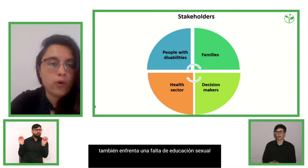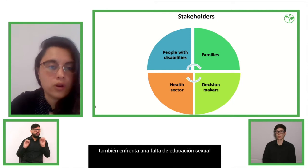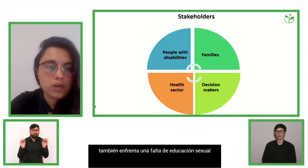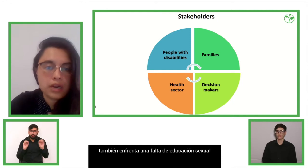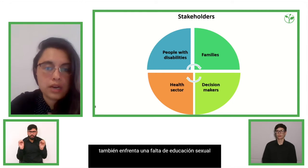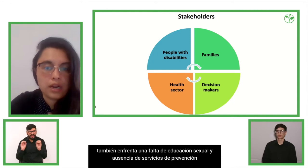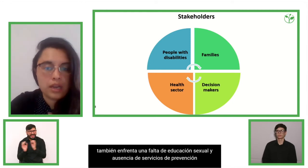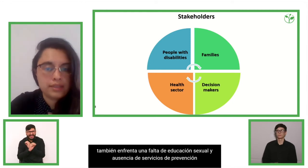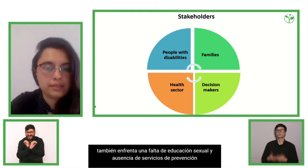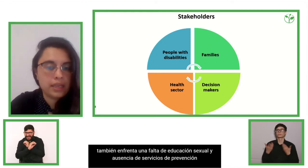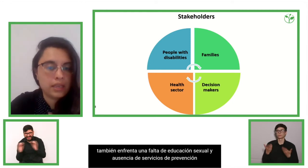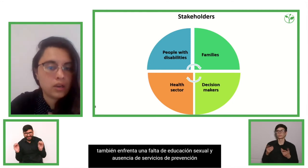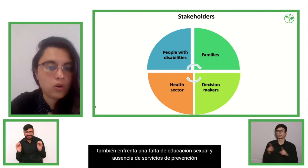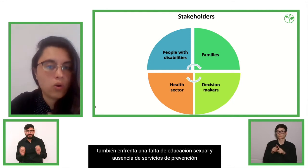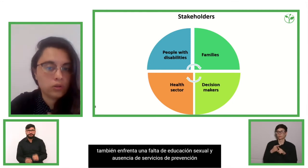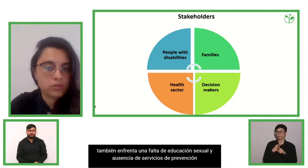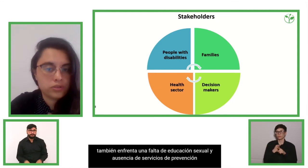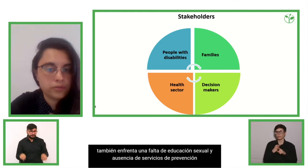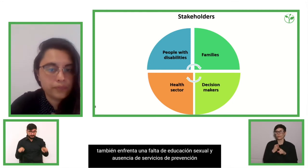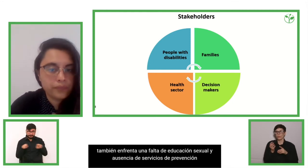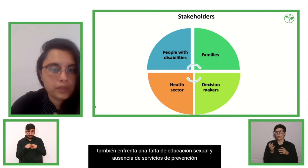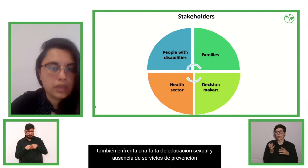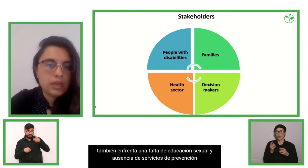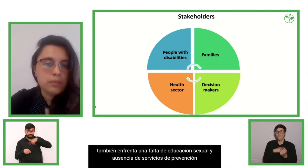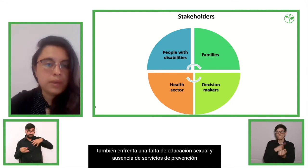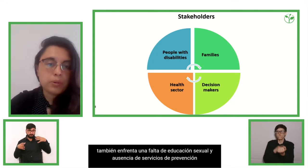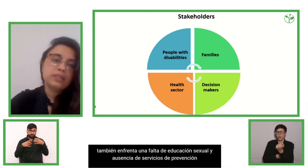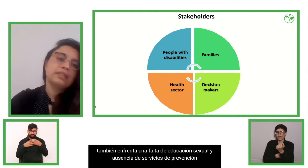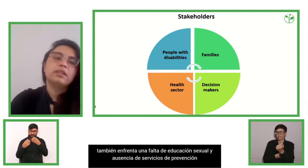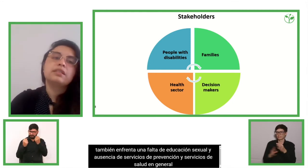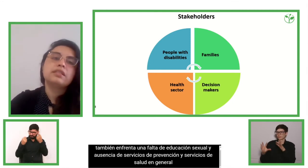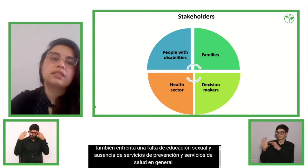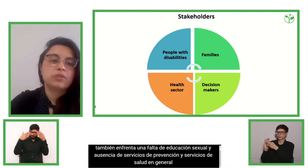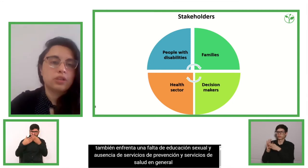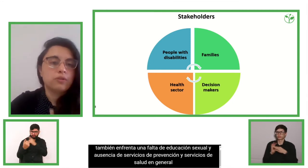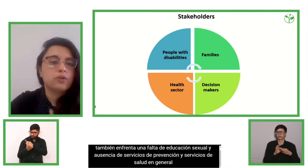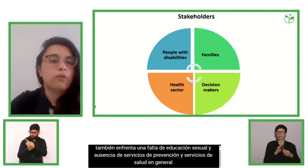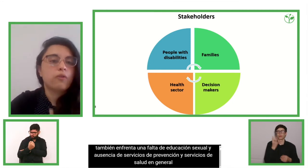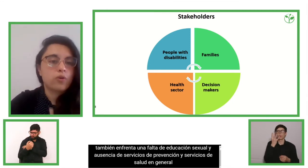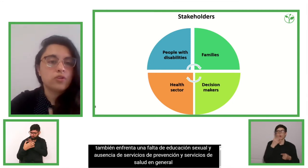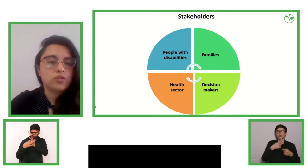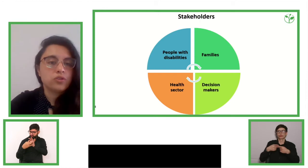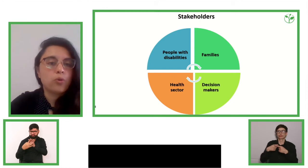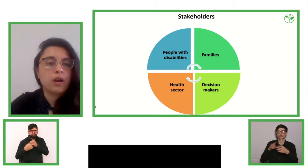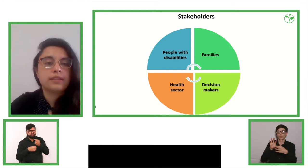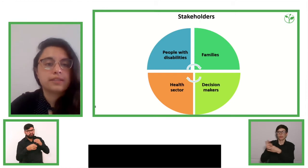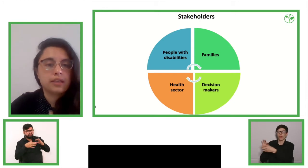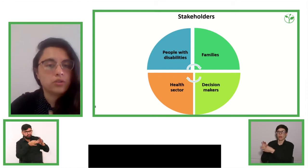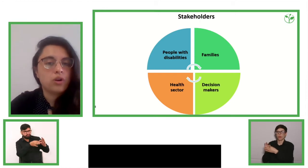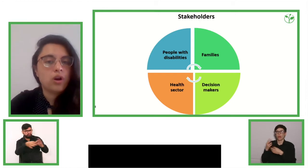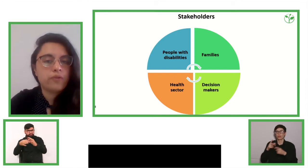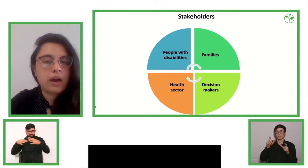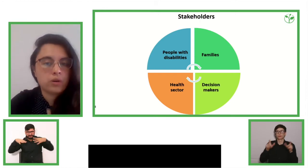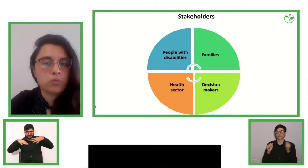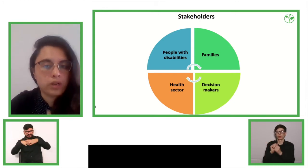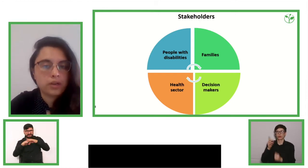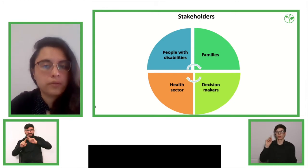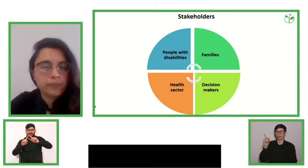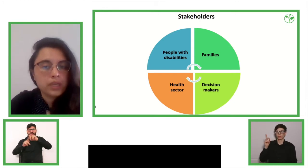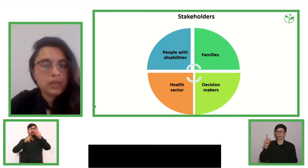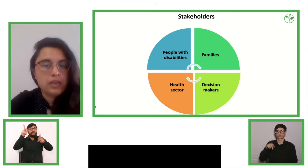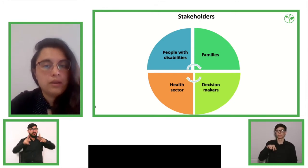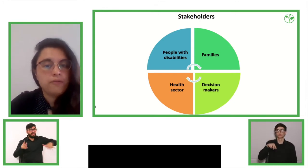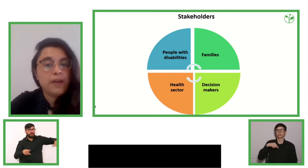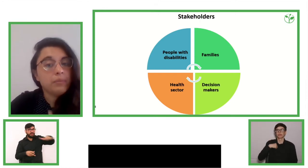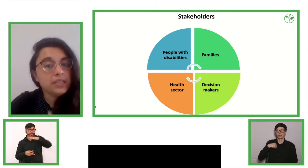hemos juntado fuerzas con cuatro asociados, personas con discapacidades que están en el